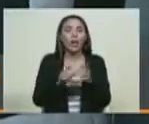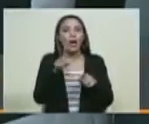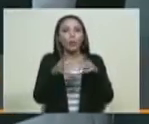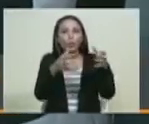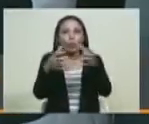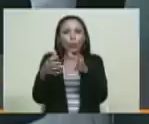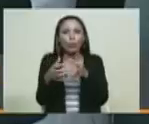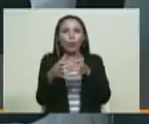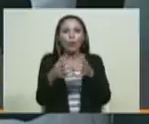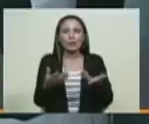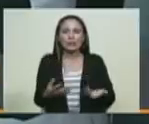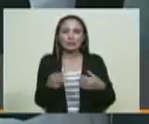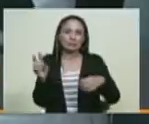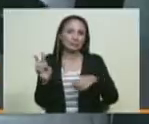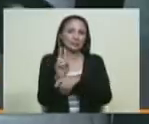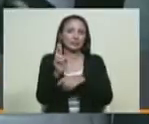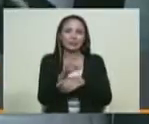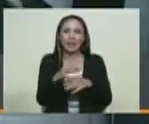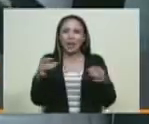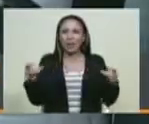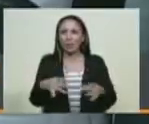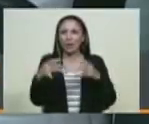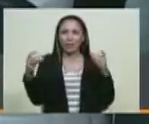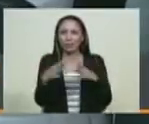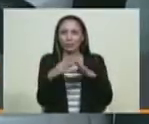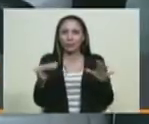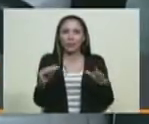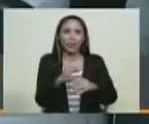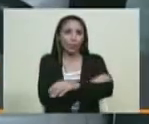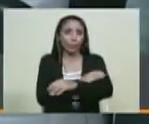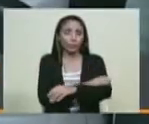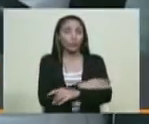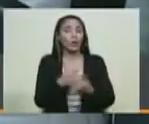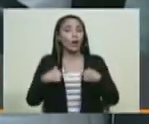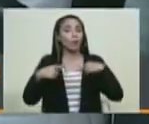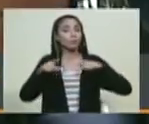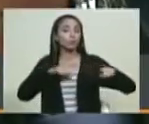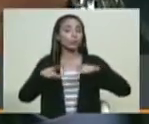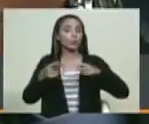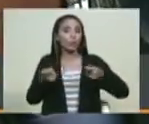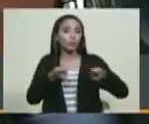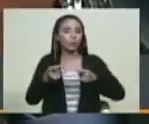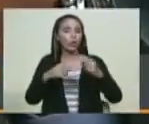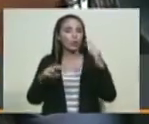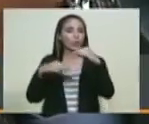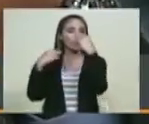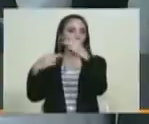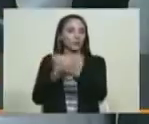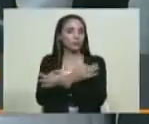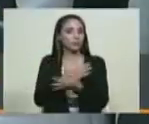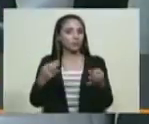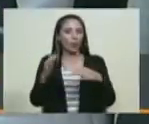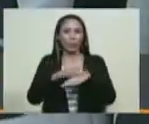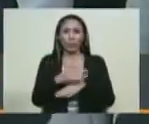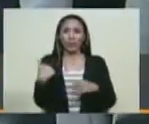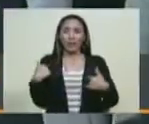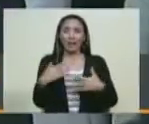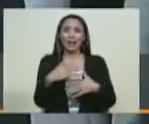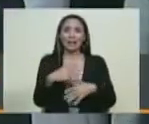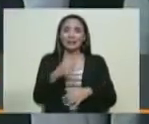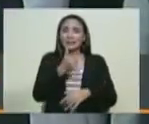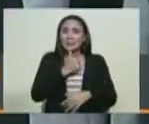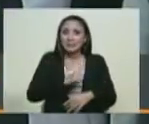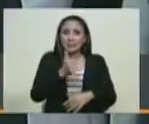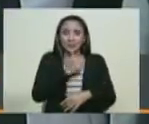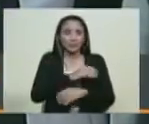grupos violentos de la derecha, y hemos establecido una coordinación al máximo nivel, porque no le vamos a aguantar ni pasar